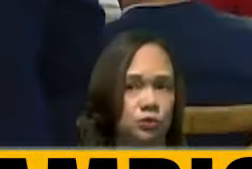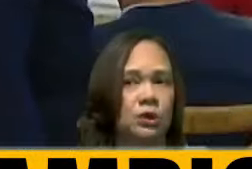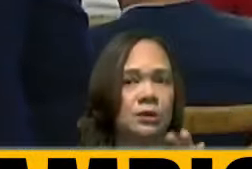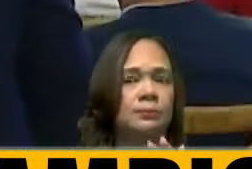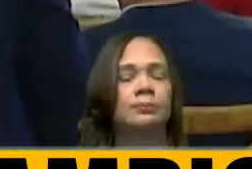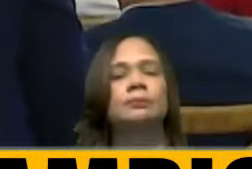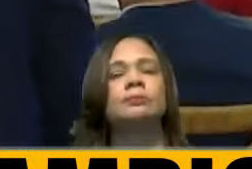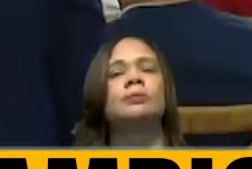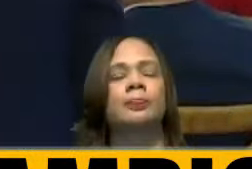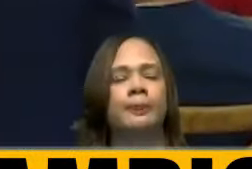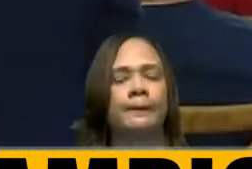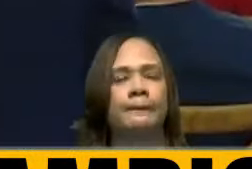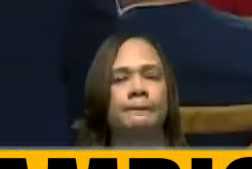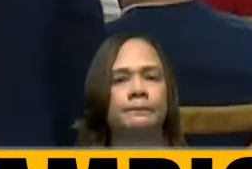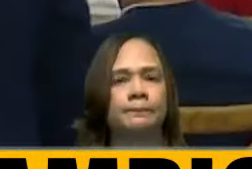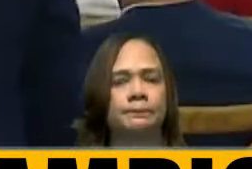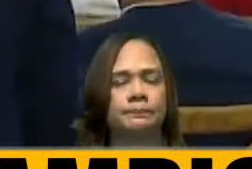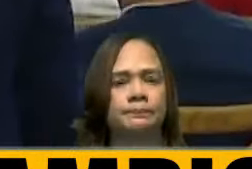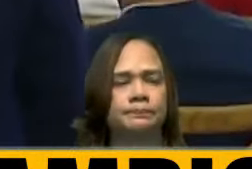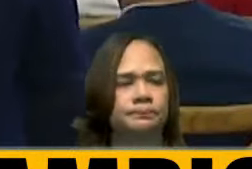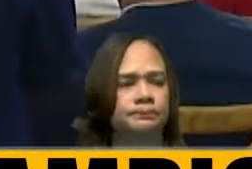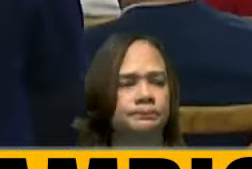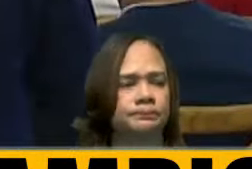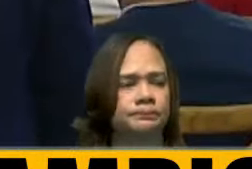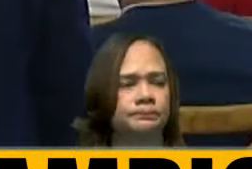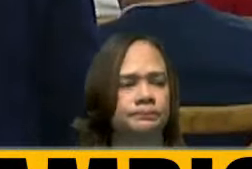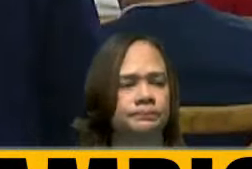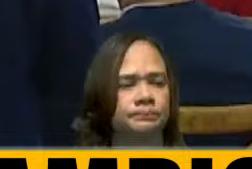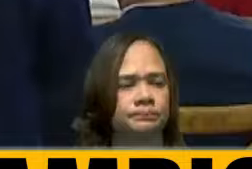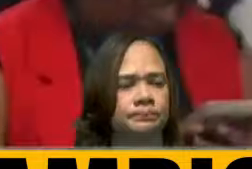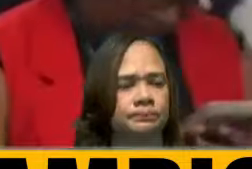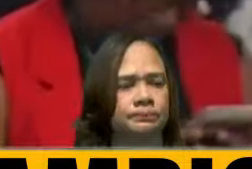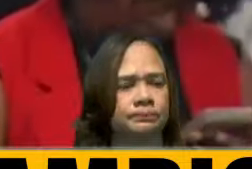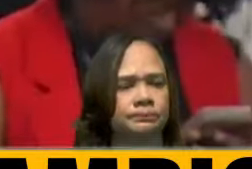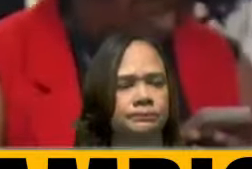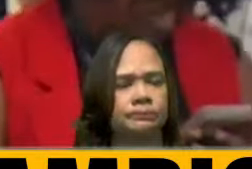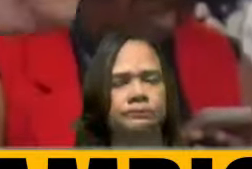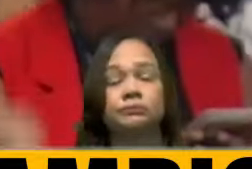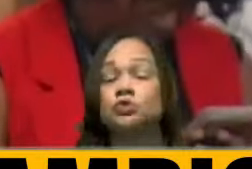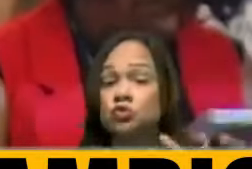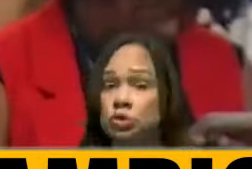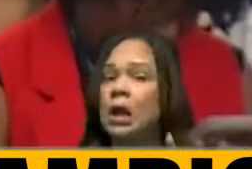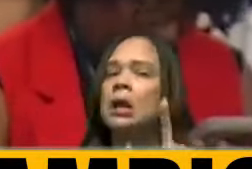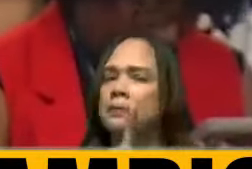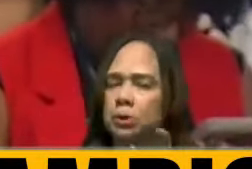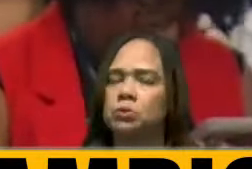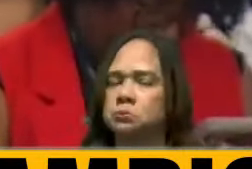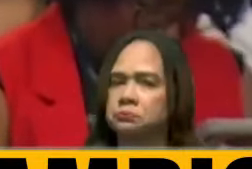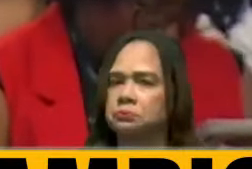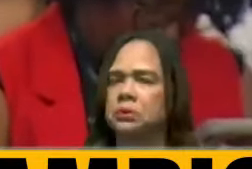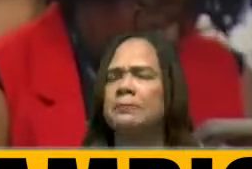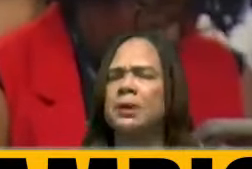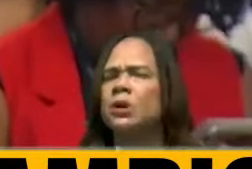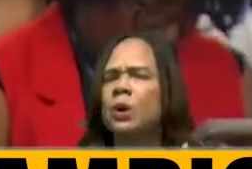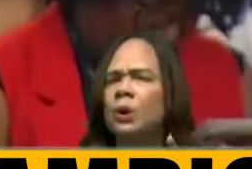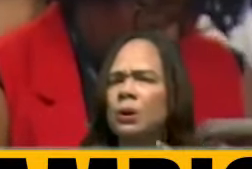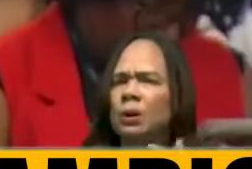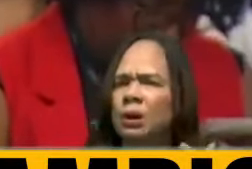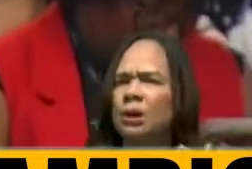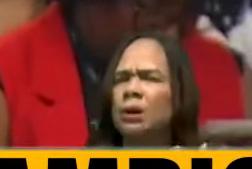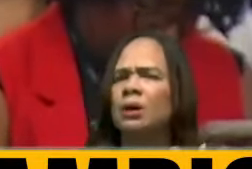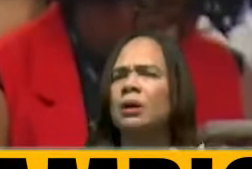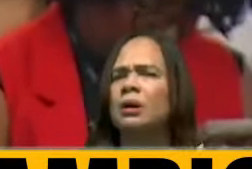pública señor presidente la y los demás miembros ya una de las preguntas fue satisfecha pero